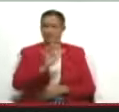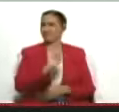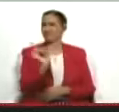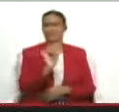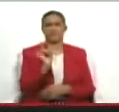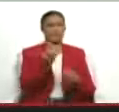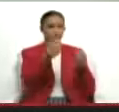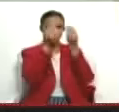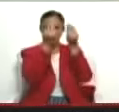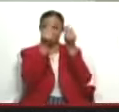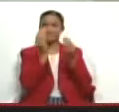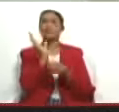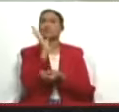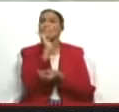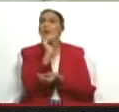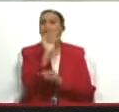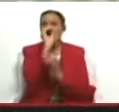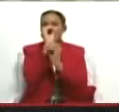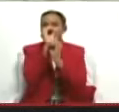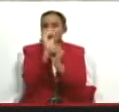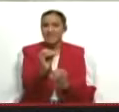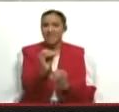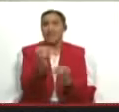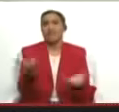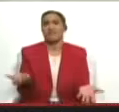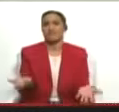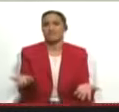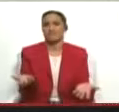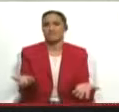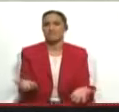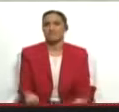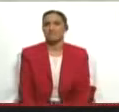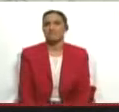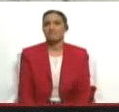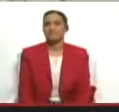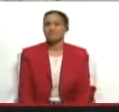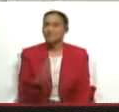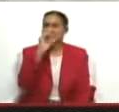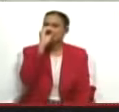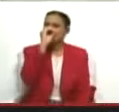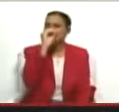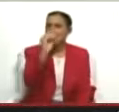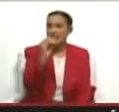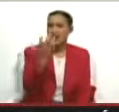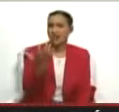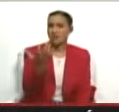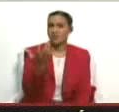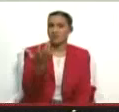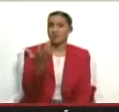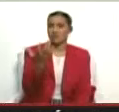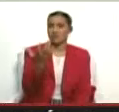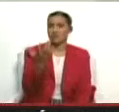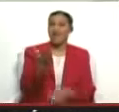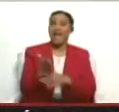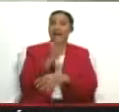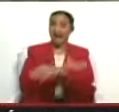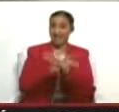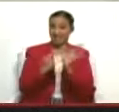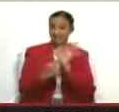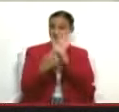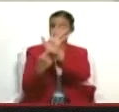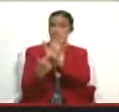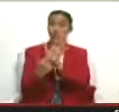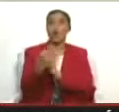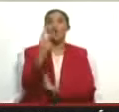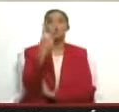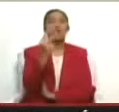créanme y yo creo que las mujeres que mencioné acá a las cuales